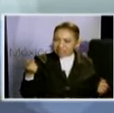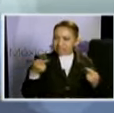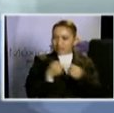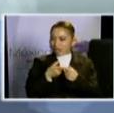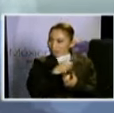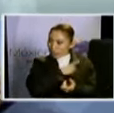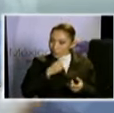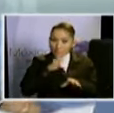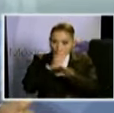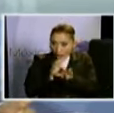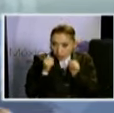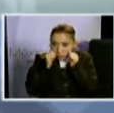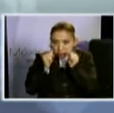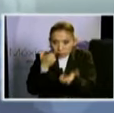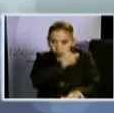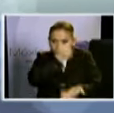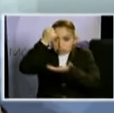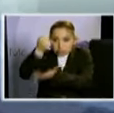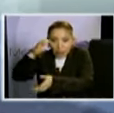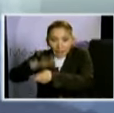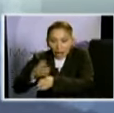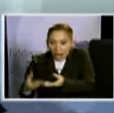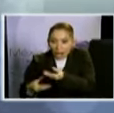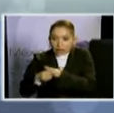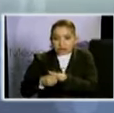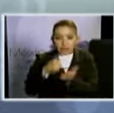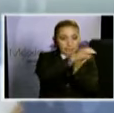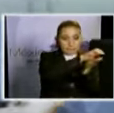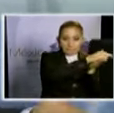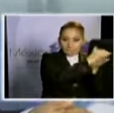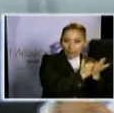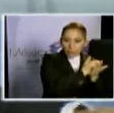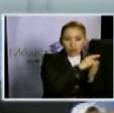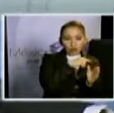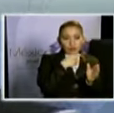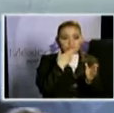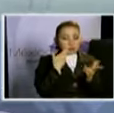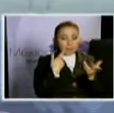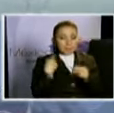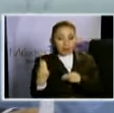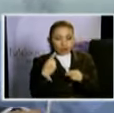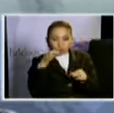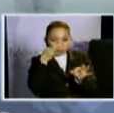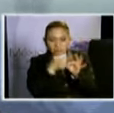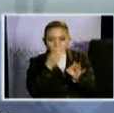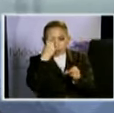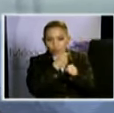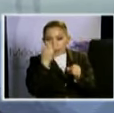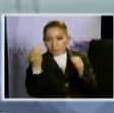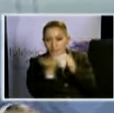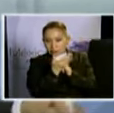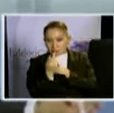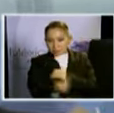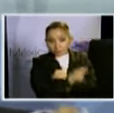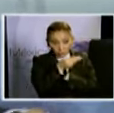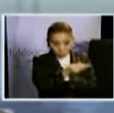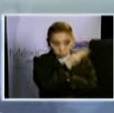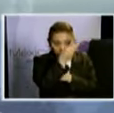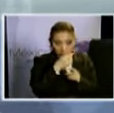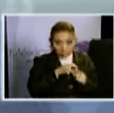se tendría que enfatizar más presupuesto de ese programa y menos al combate. Entonces, la pregunta en concreto de la segunda parte de la pregunta es,